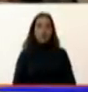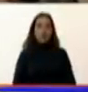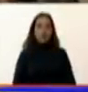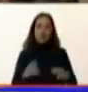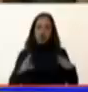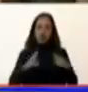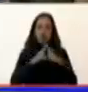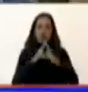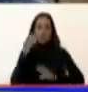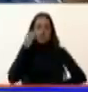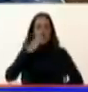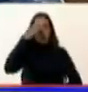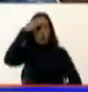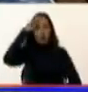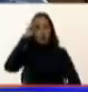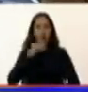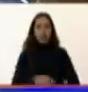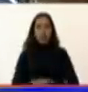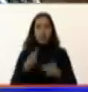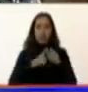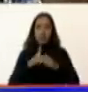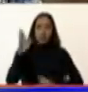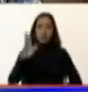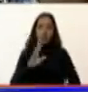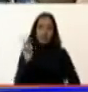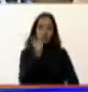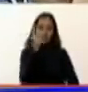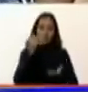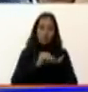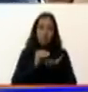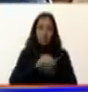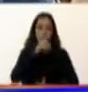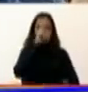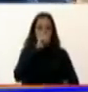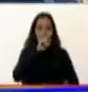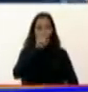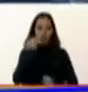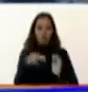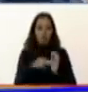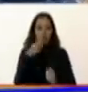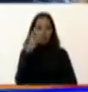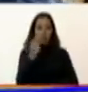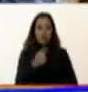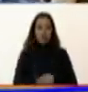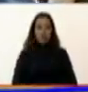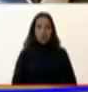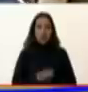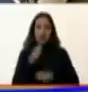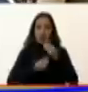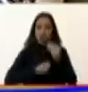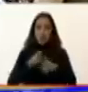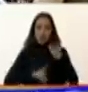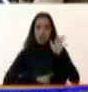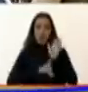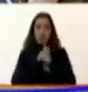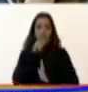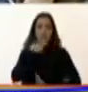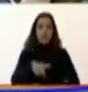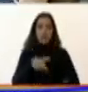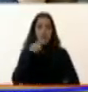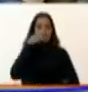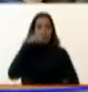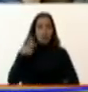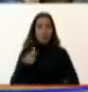en Cuba, pero correcto, vine la primera vez en 2001, y cómo se ha desarrollado este país, y